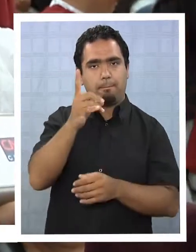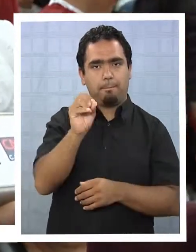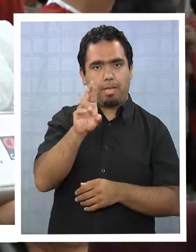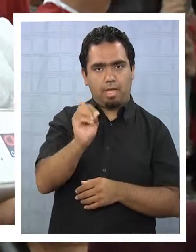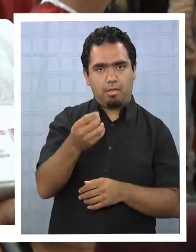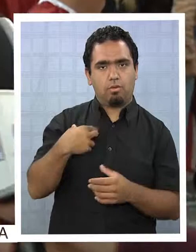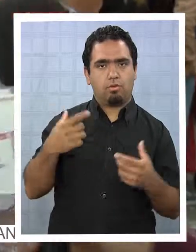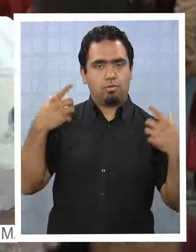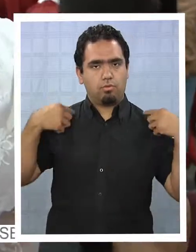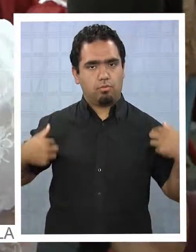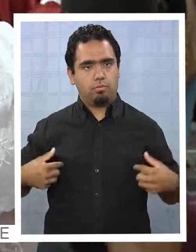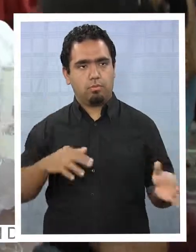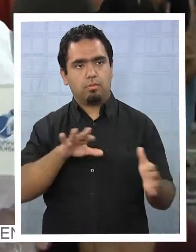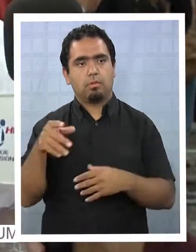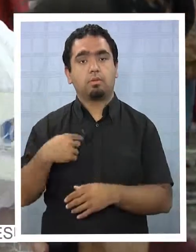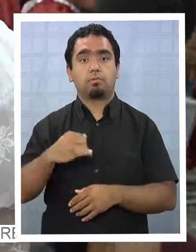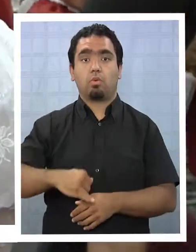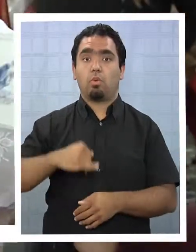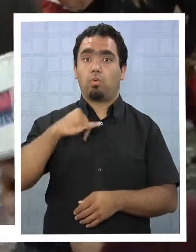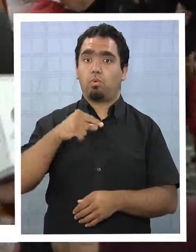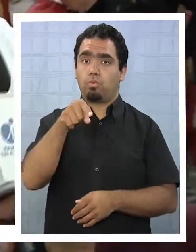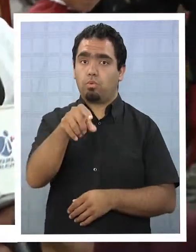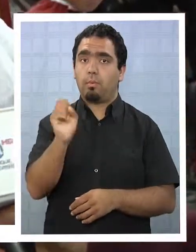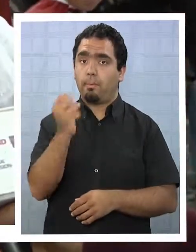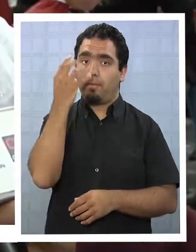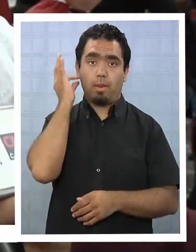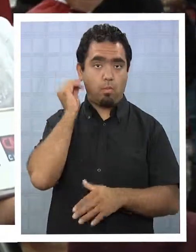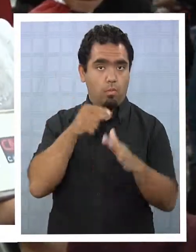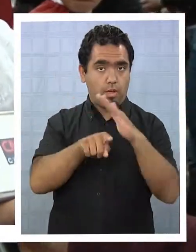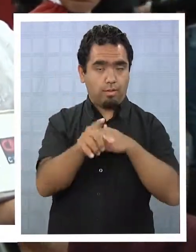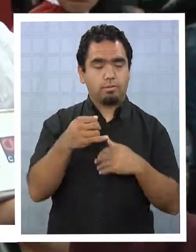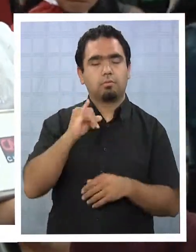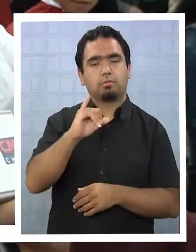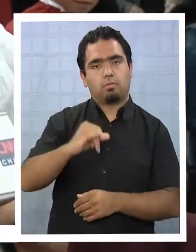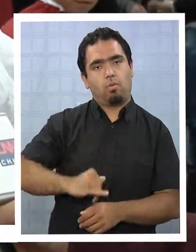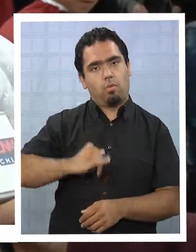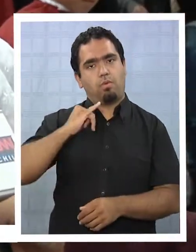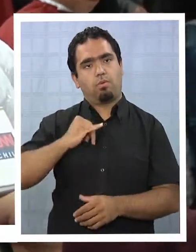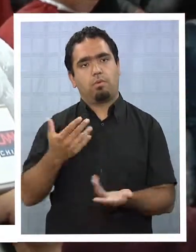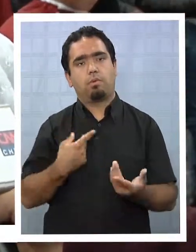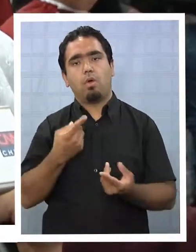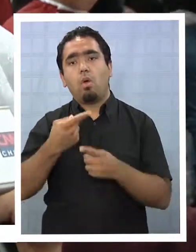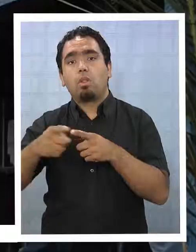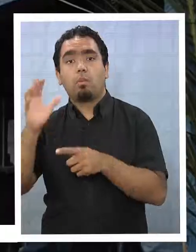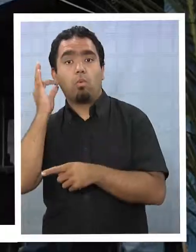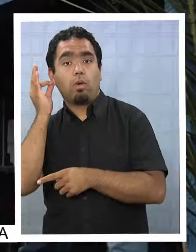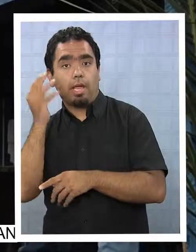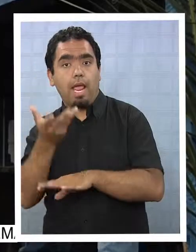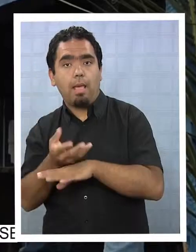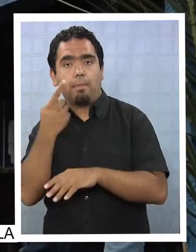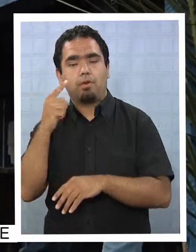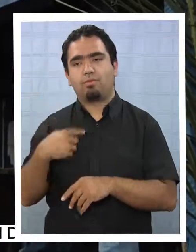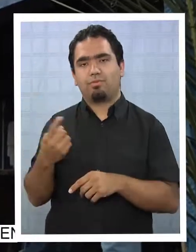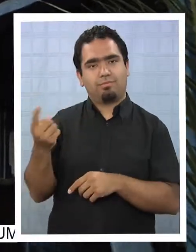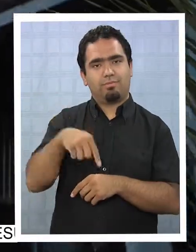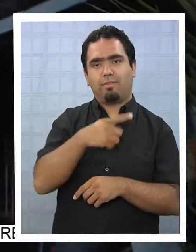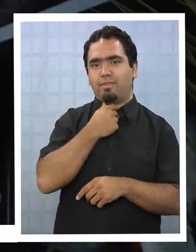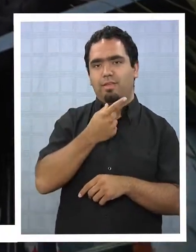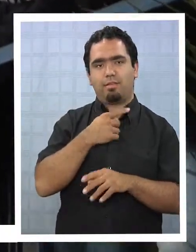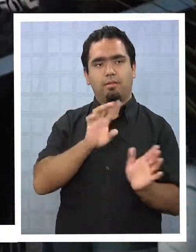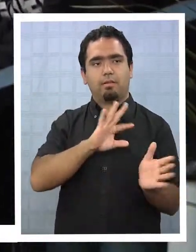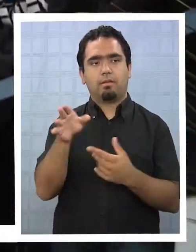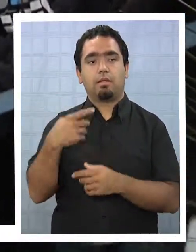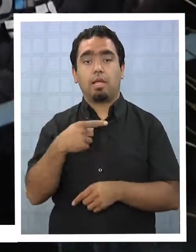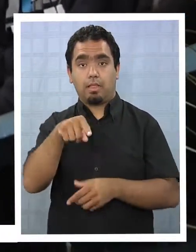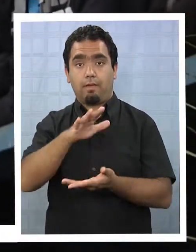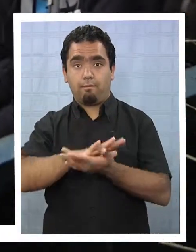insignia. Ah, entonces eso es como un orgullo, porque eres la primera. Sí, vos. ¿Sí? También hay otra figurina, pero no, quise venir. Pero esta